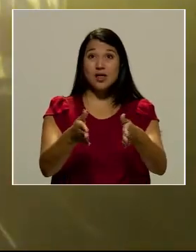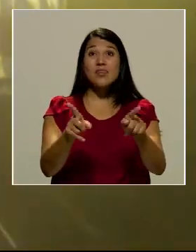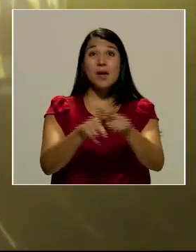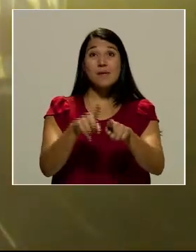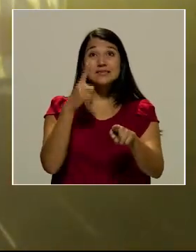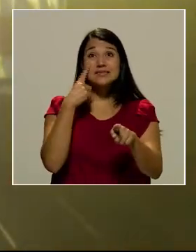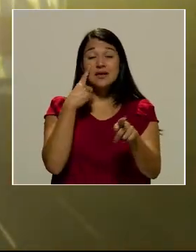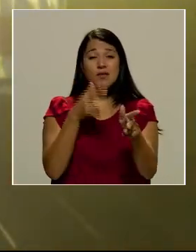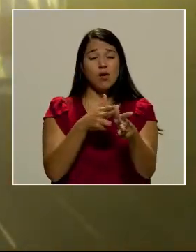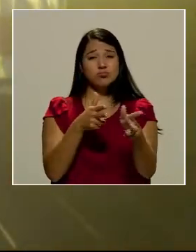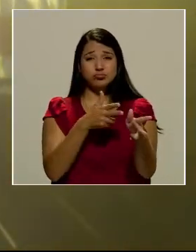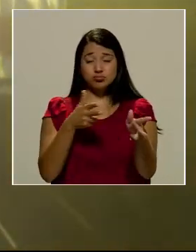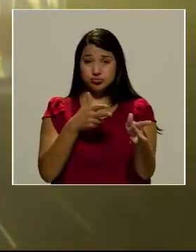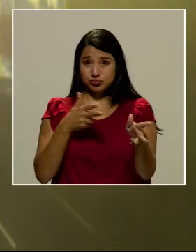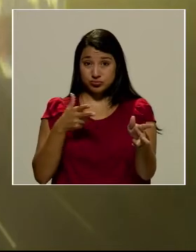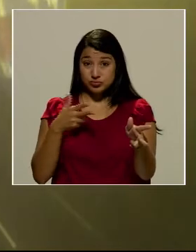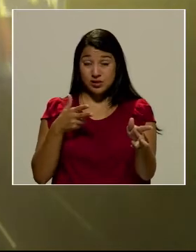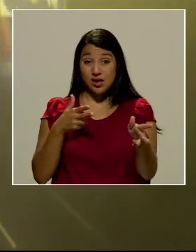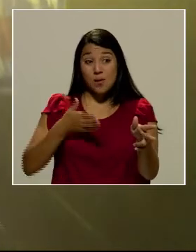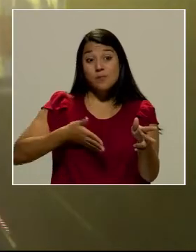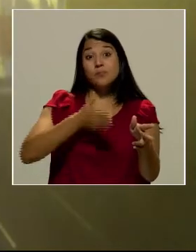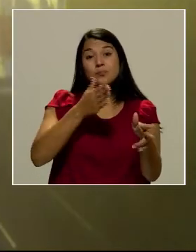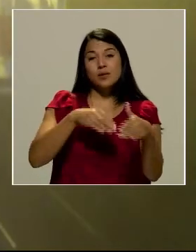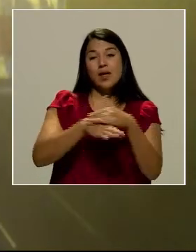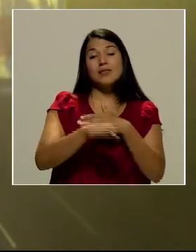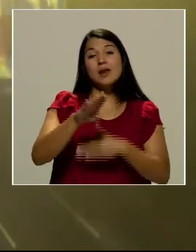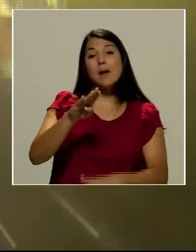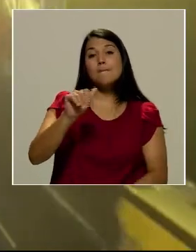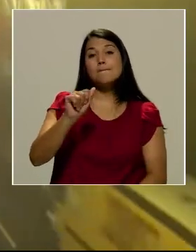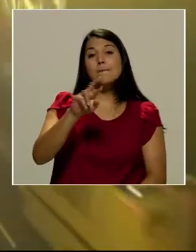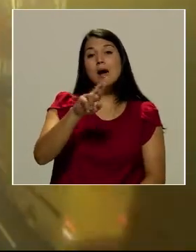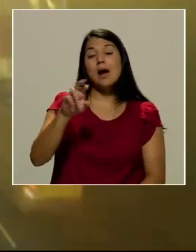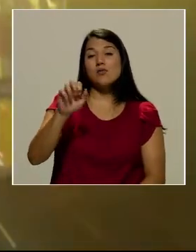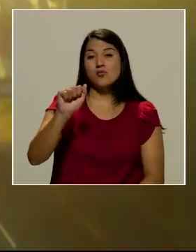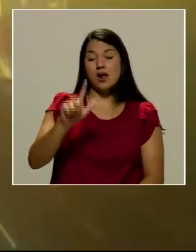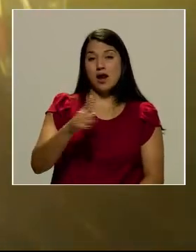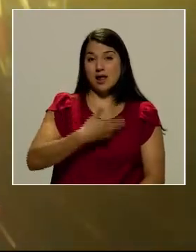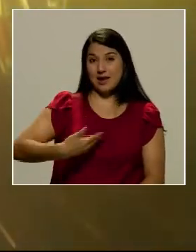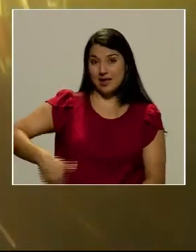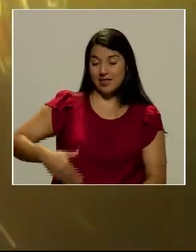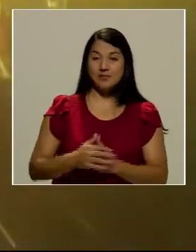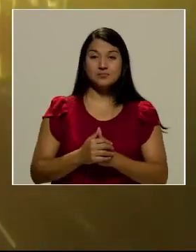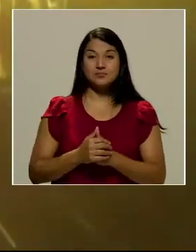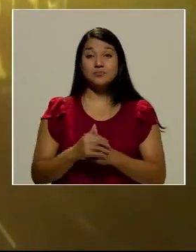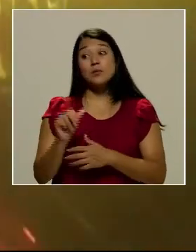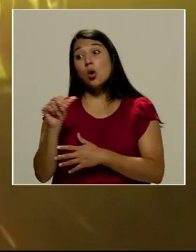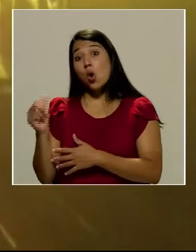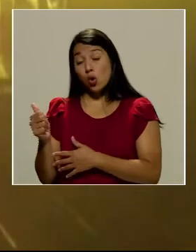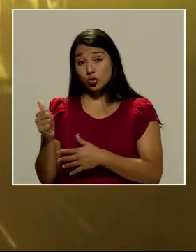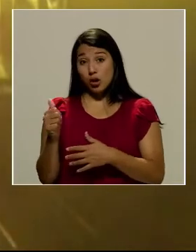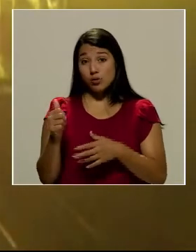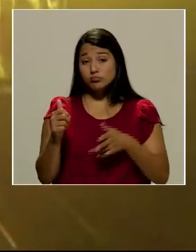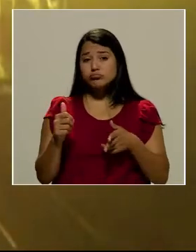vial entre los vehículos que ingresan a la zona de Barrial de Heredia, en dirección a Barrial de Heredia. En la otra dirección,